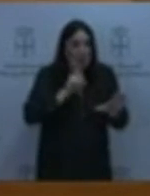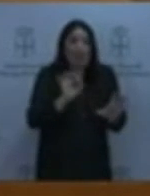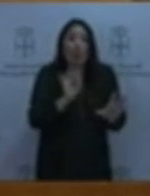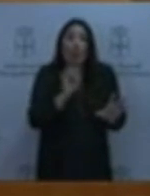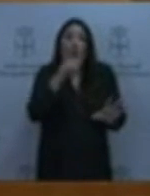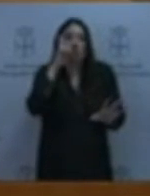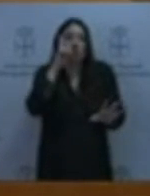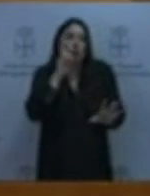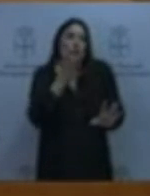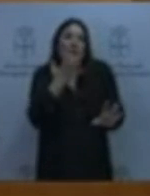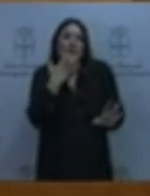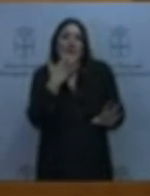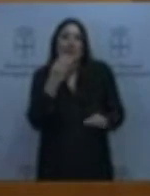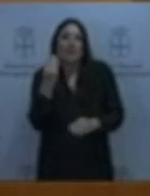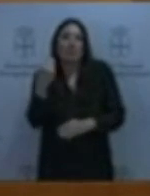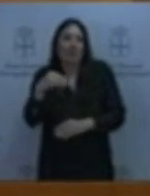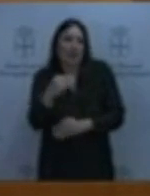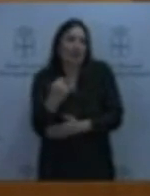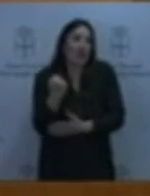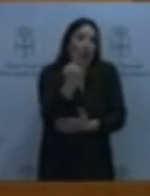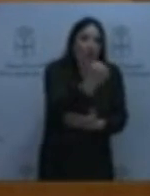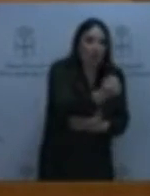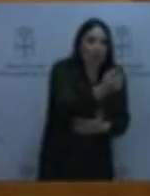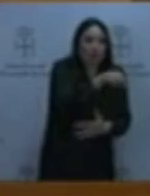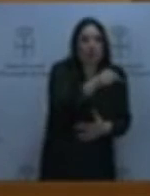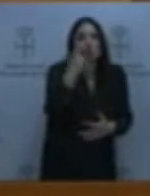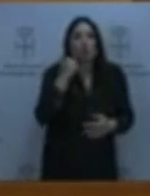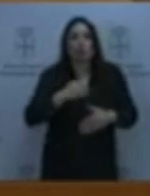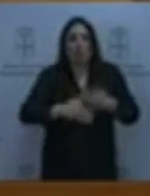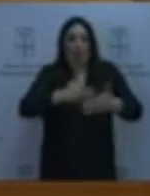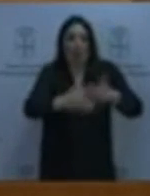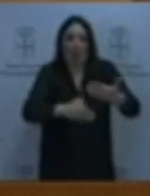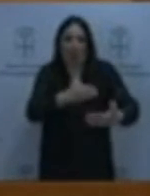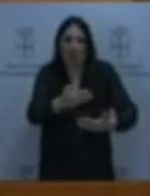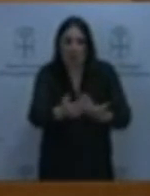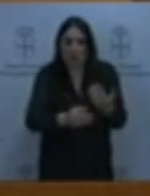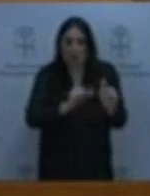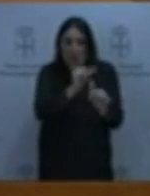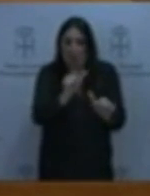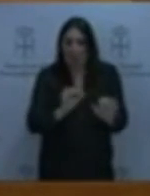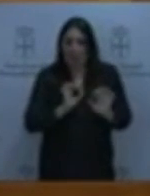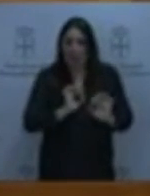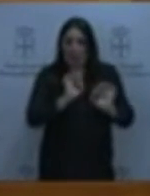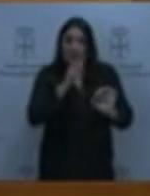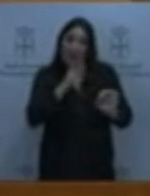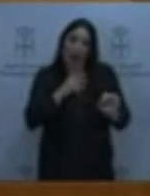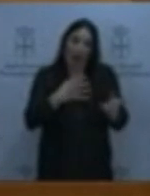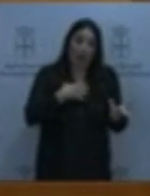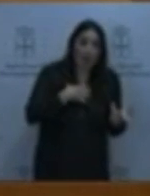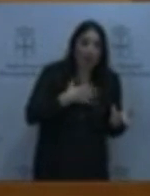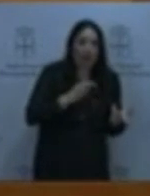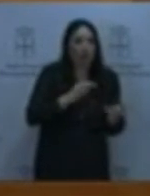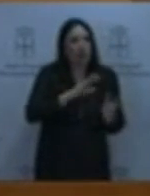el presidente Javier Fernández y están acostumbrados a seguir estos procesos o estaban acostumbrados en el pasado y ahora se les corta, o hay una mala